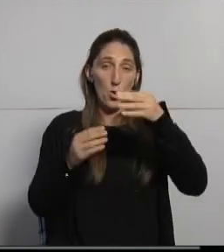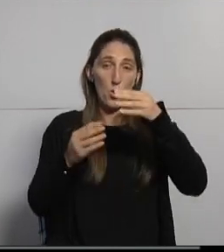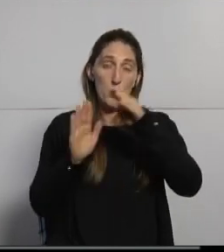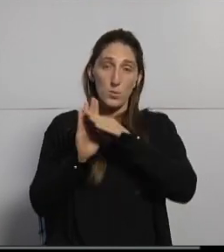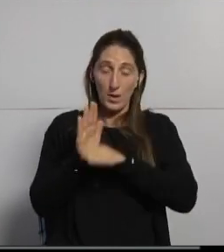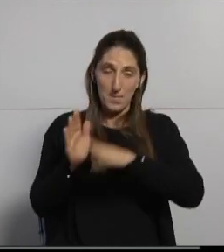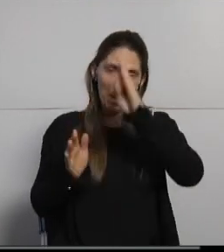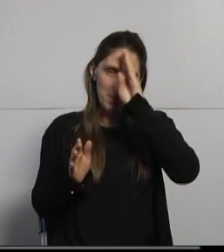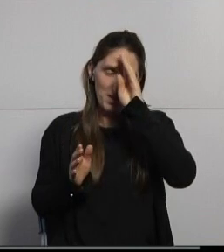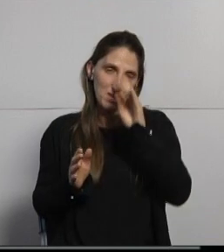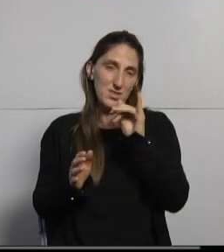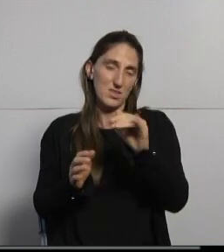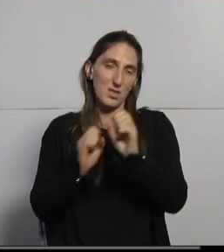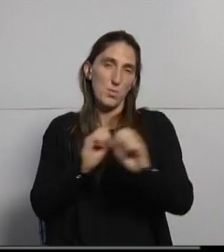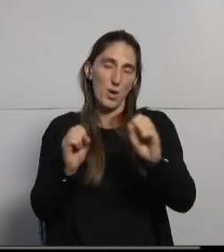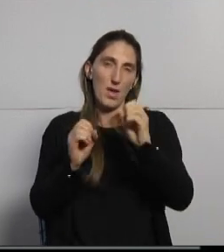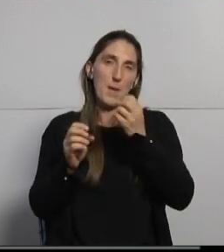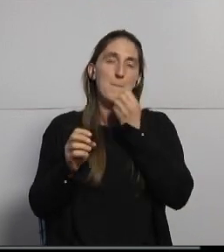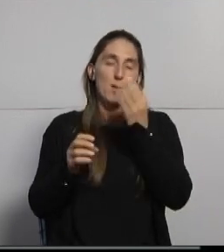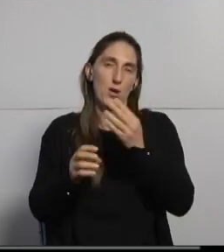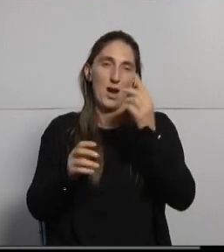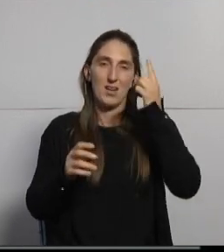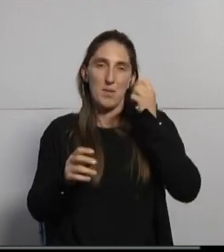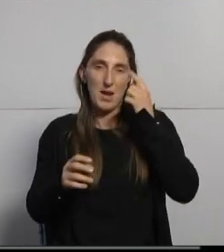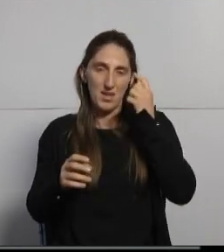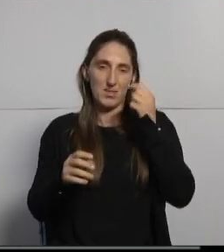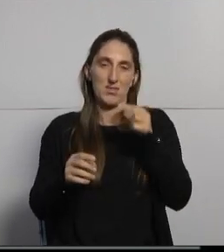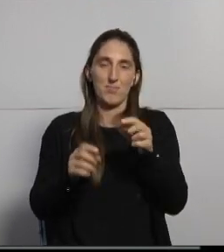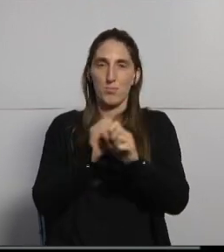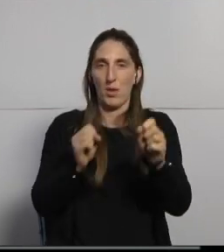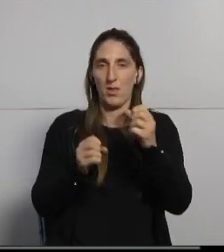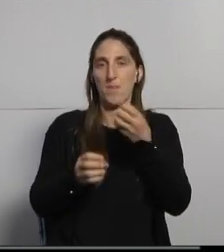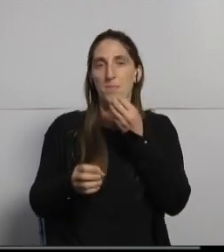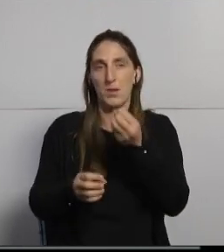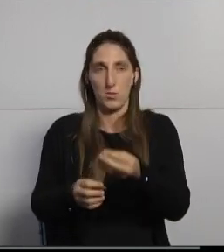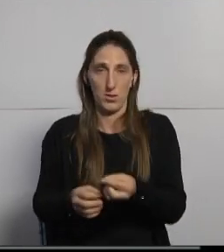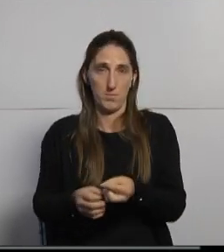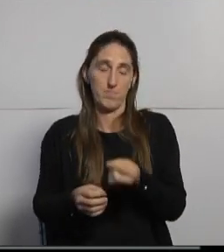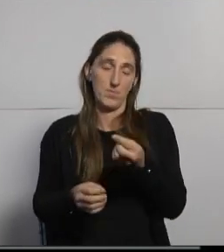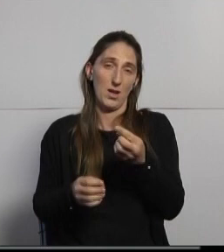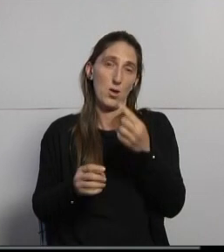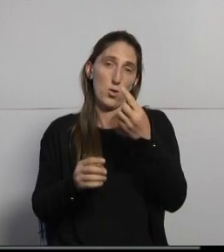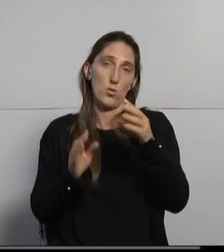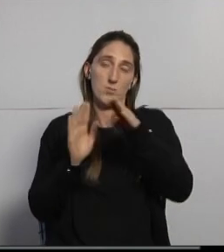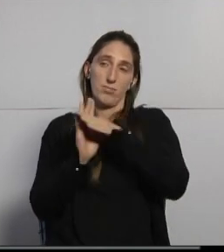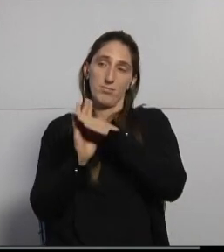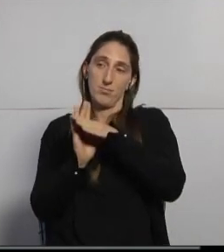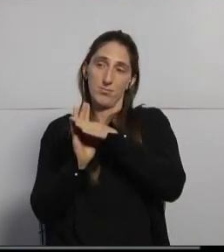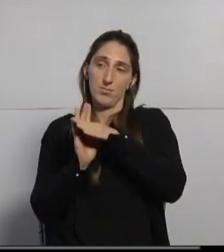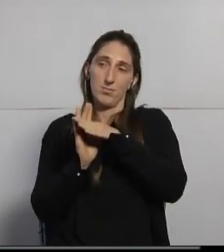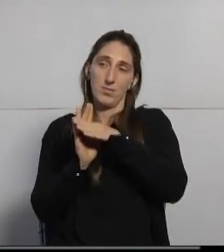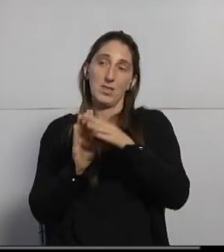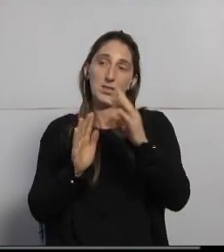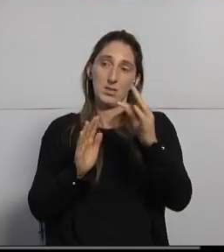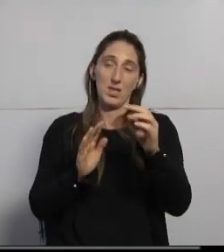aprende si logra mejorar su performance a través de la experiencia. O sea, tenemos una tarea T, una medida de performance P que queremos mejorar a